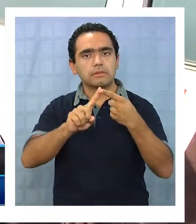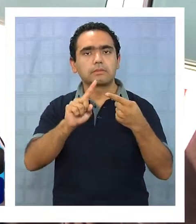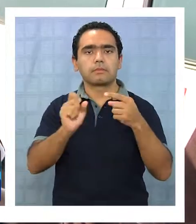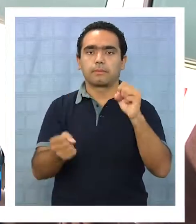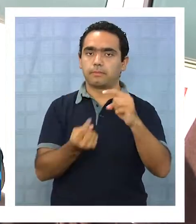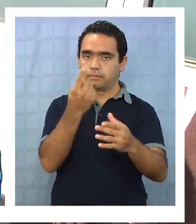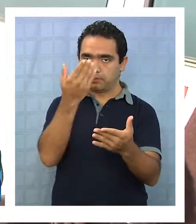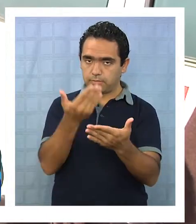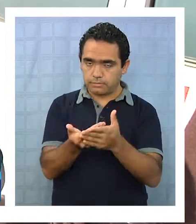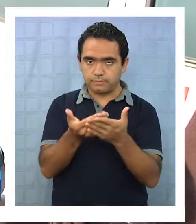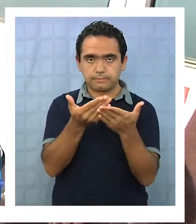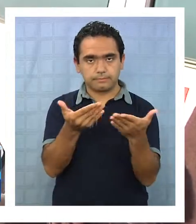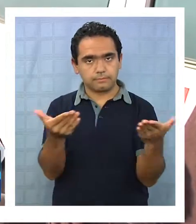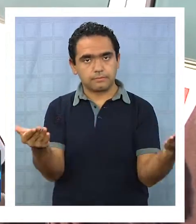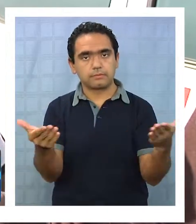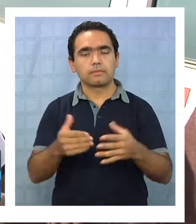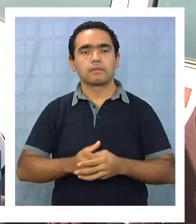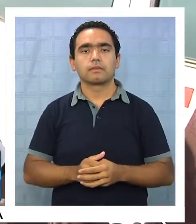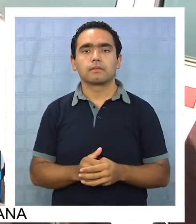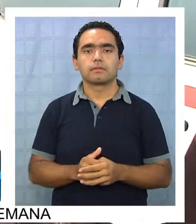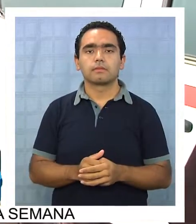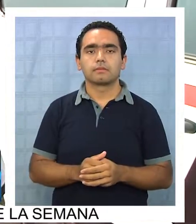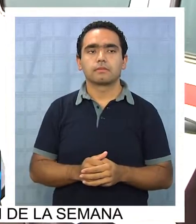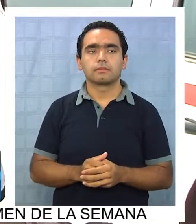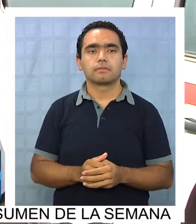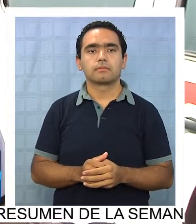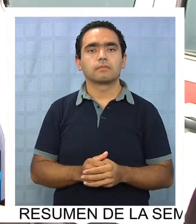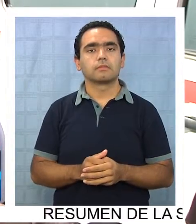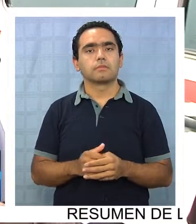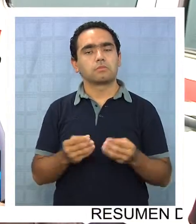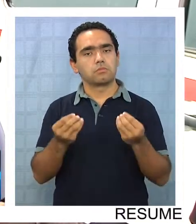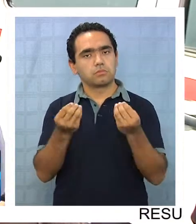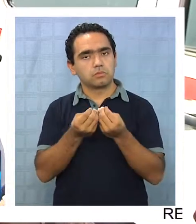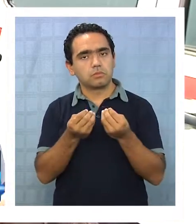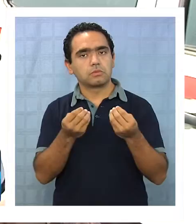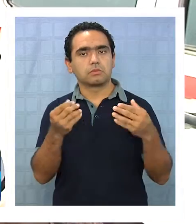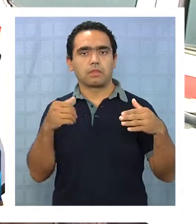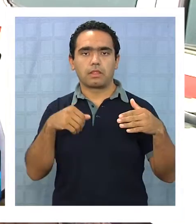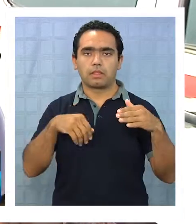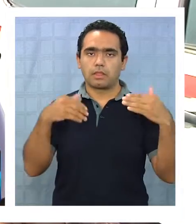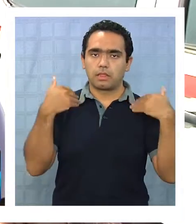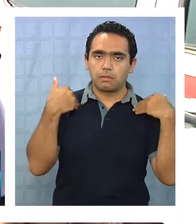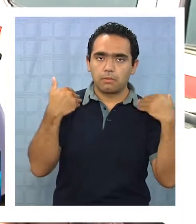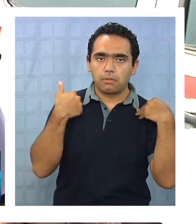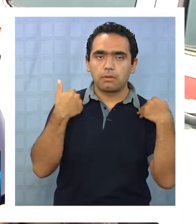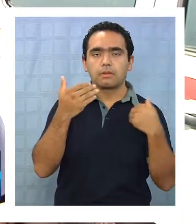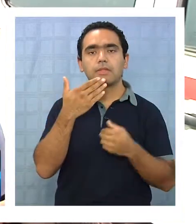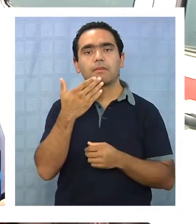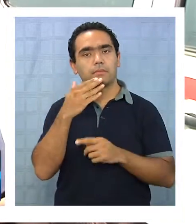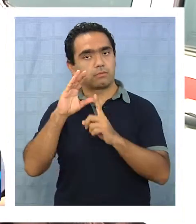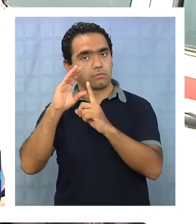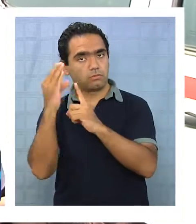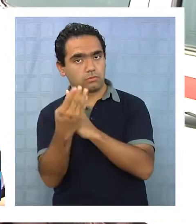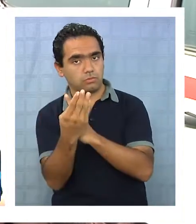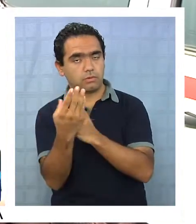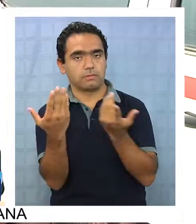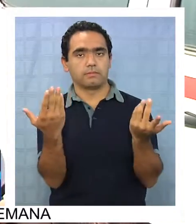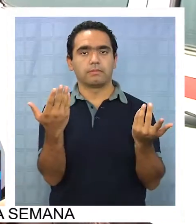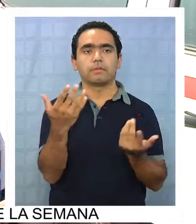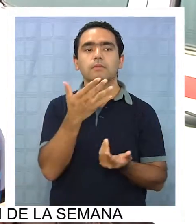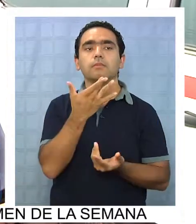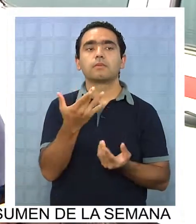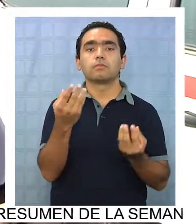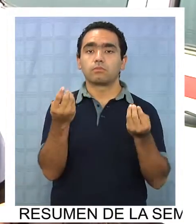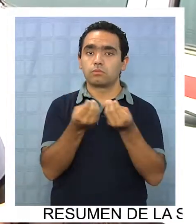campeonato, que une tanto lo deportivo y también como lo cultural, ya que en diversas ocasiones se ha